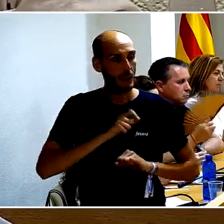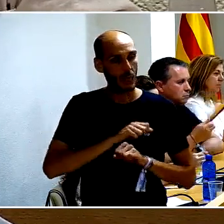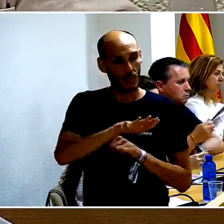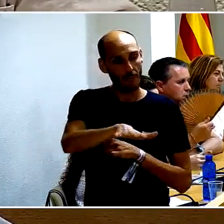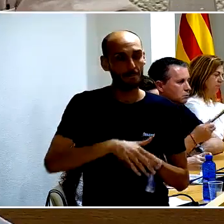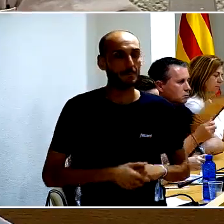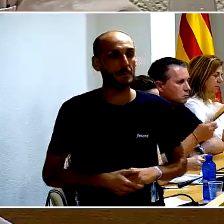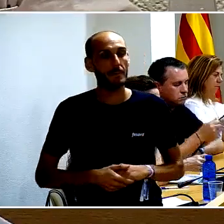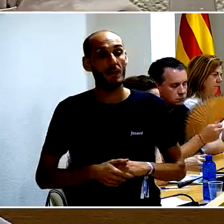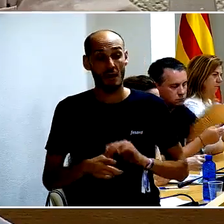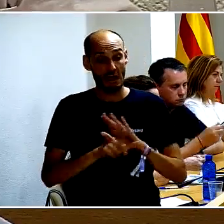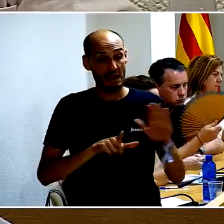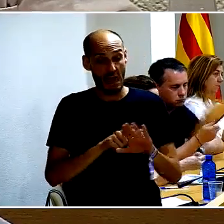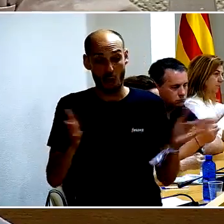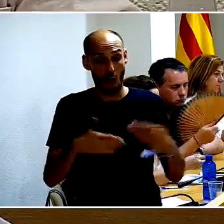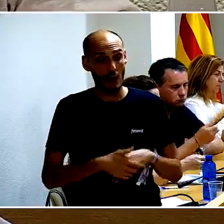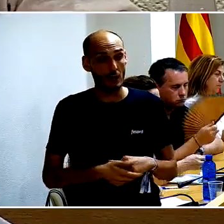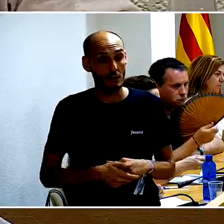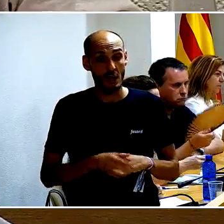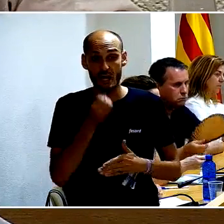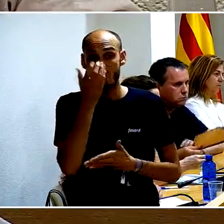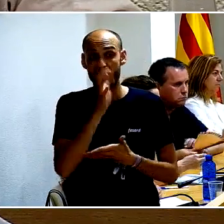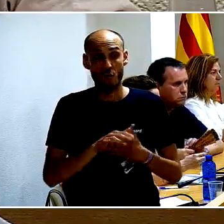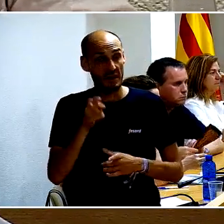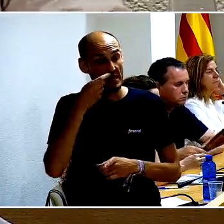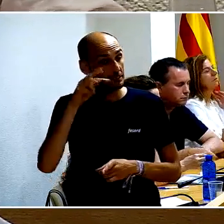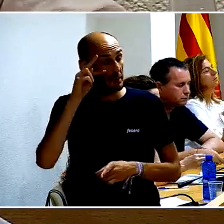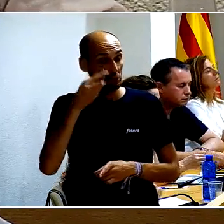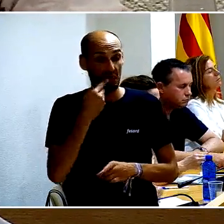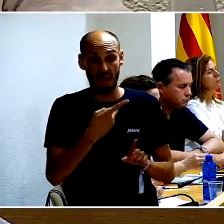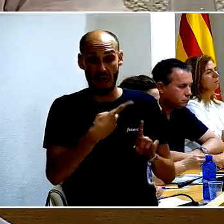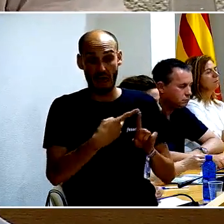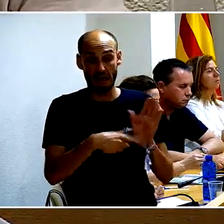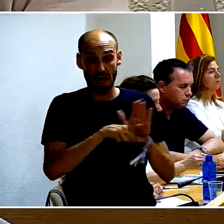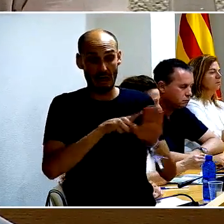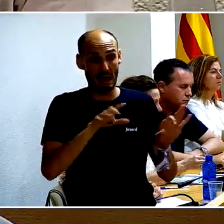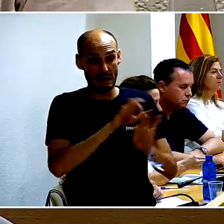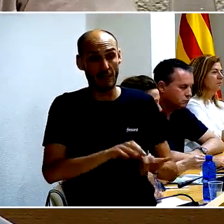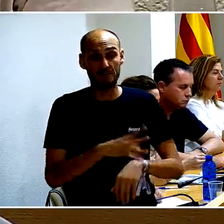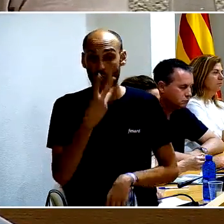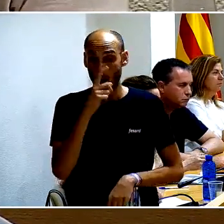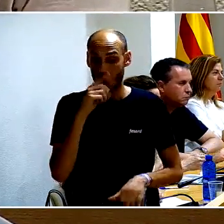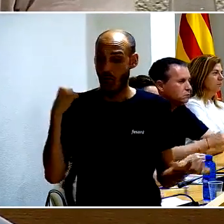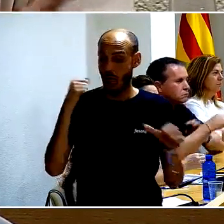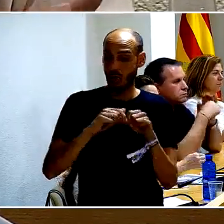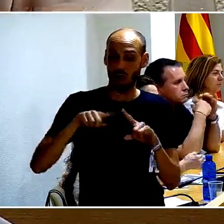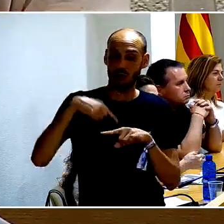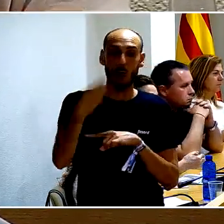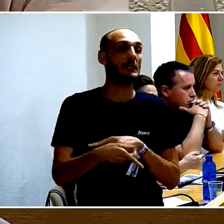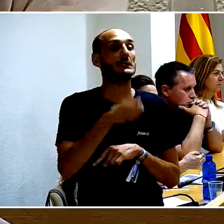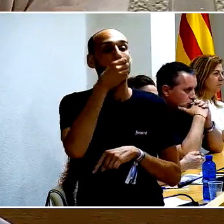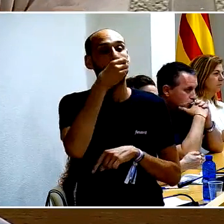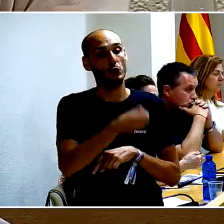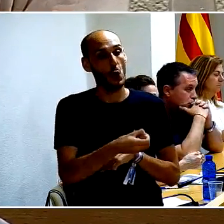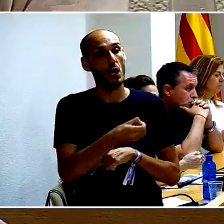ningún informe de expertos le demostrará lo contrario. Ahora, 40 años después, el PSOE,